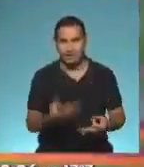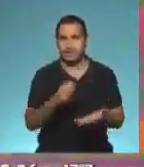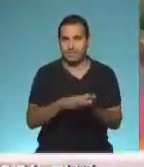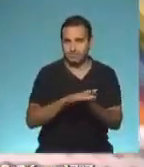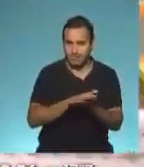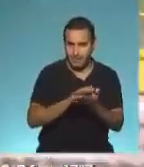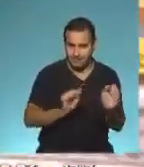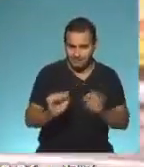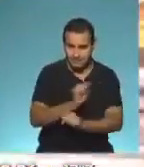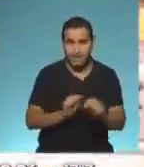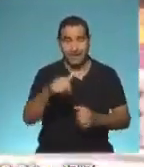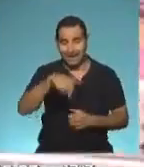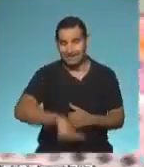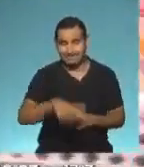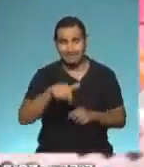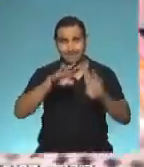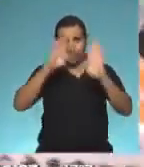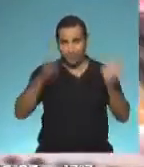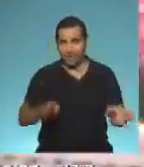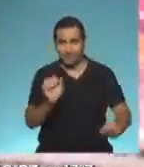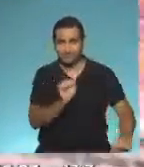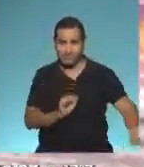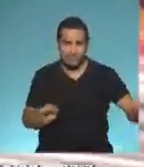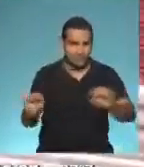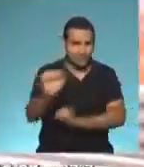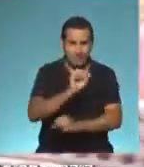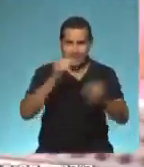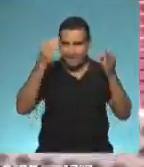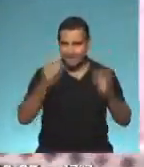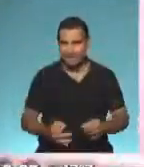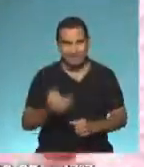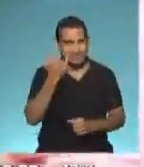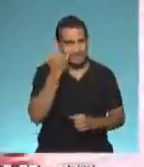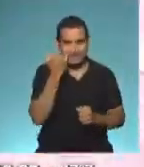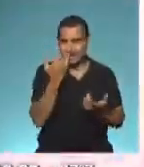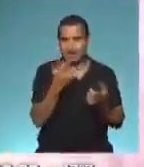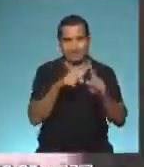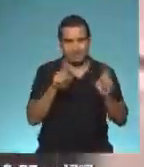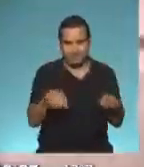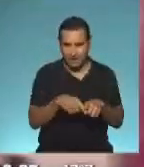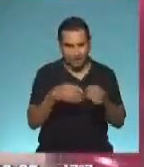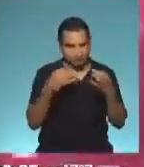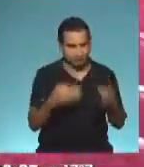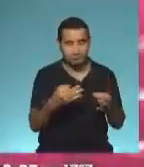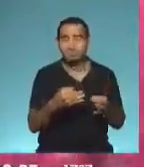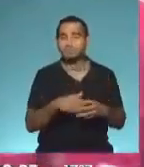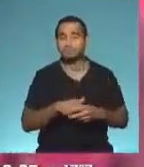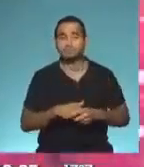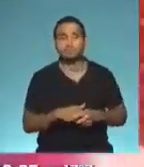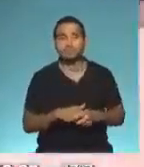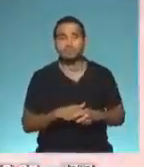acá en este local se hizo toda una sanitización se hizo con certificado de ambientación y